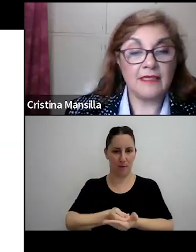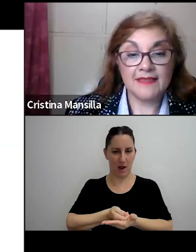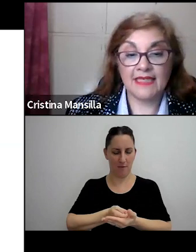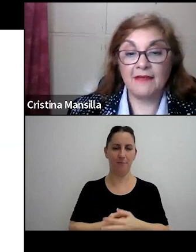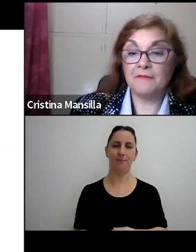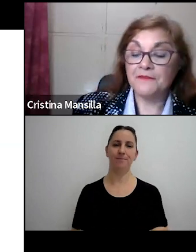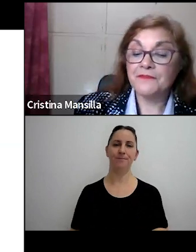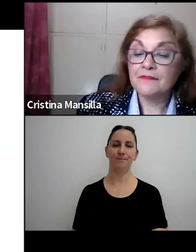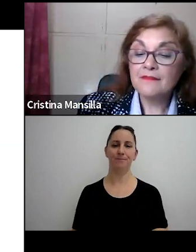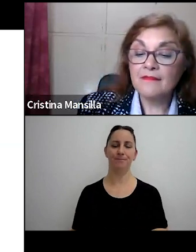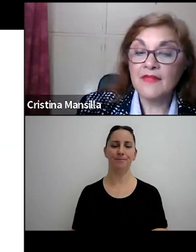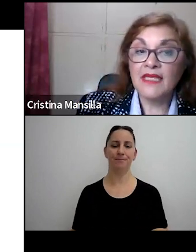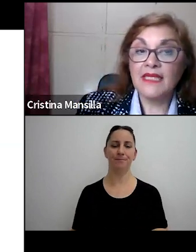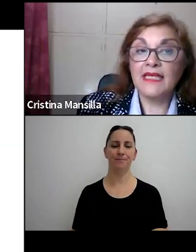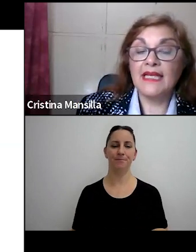si